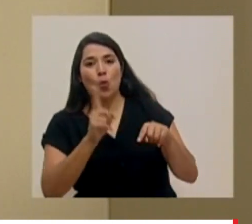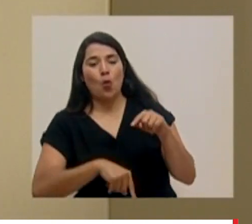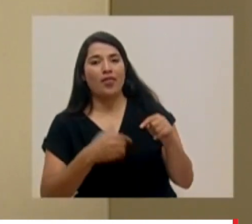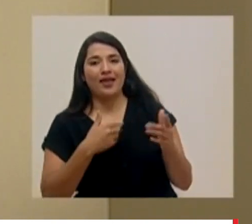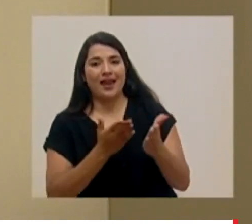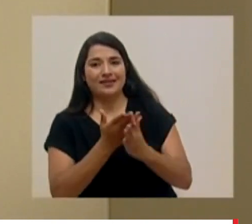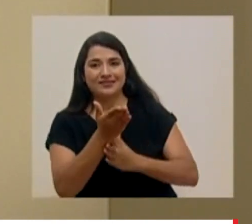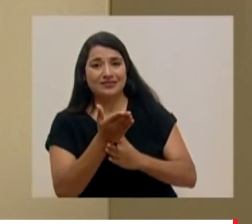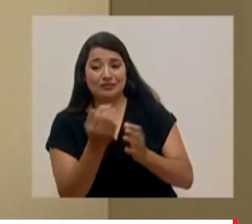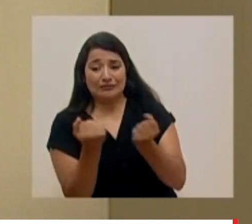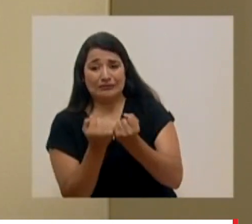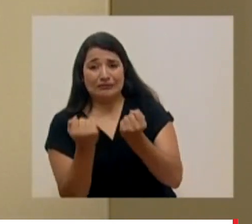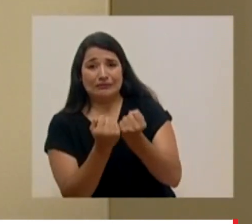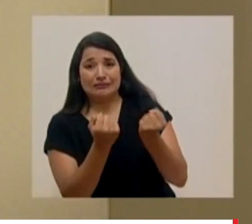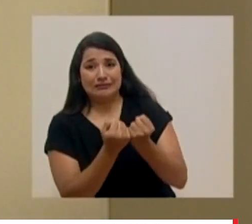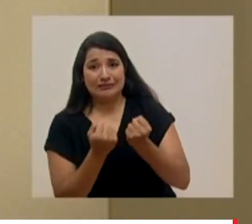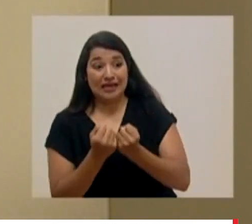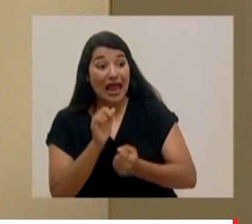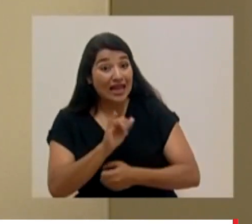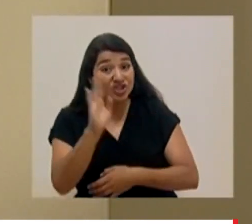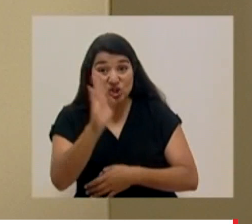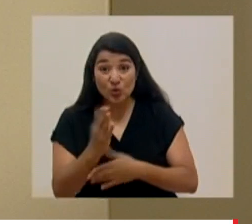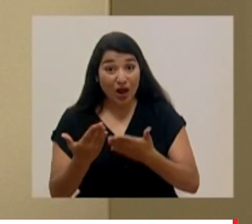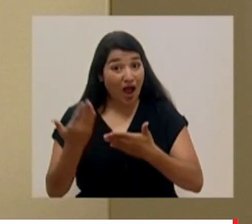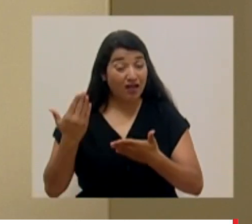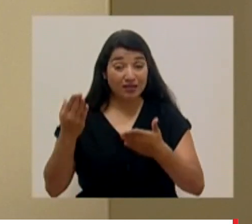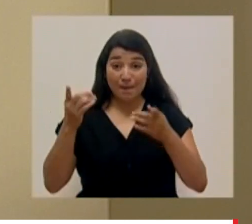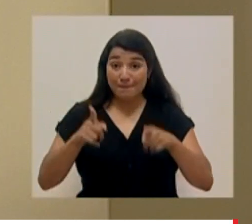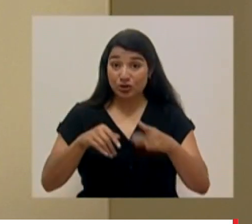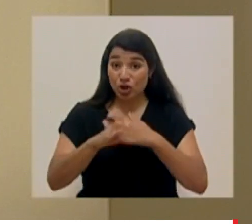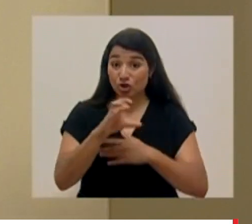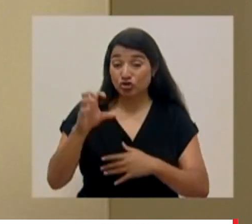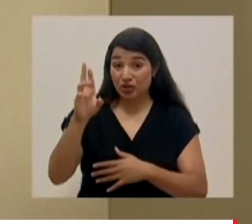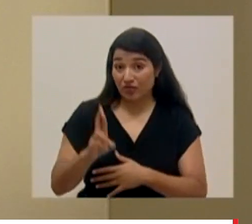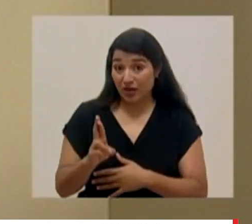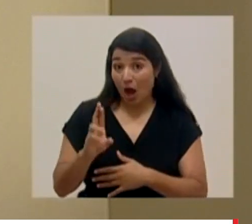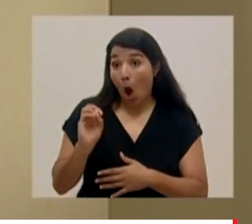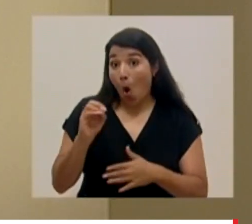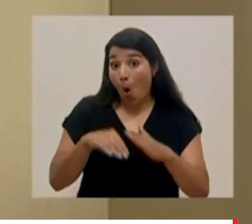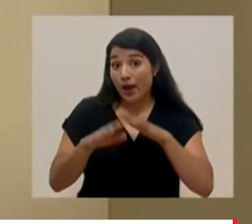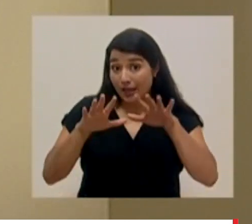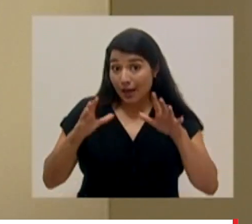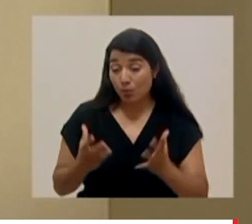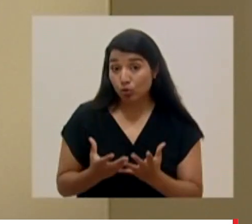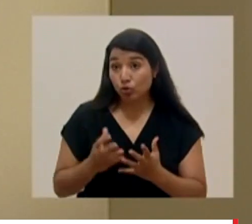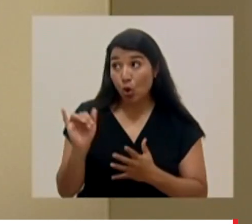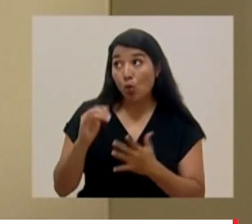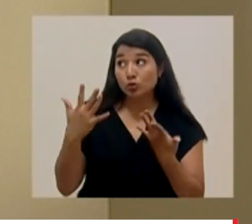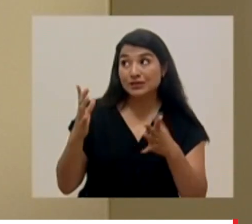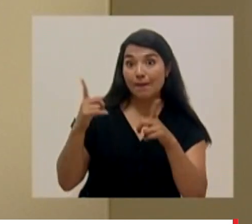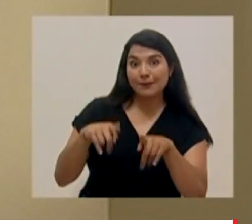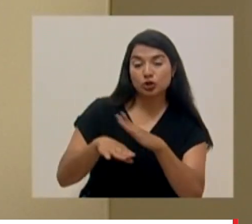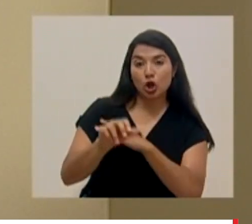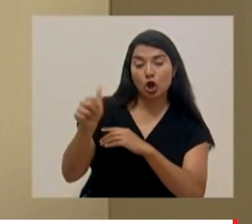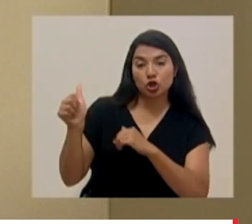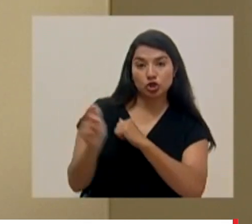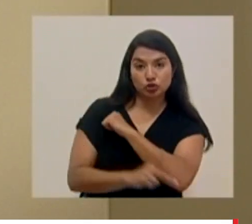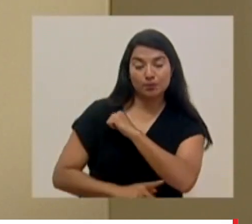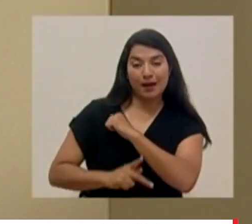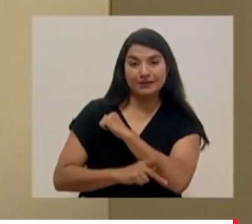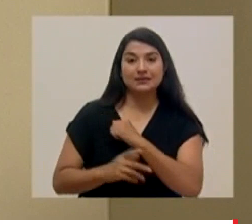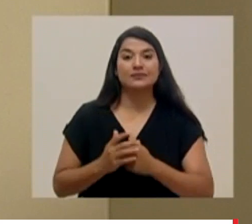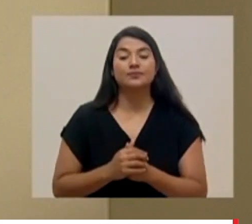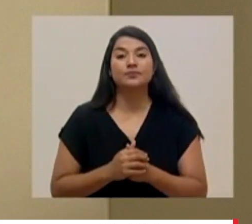sean por otras enfermedades. Eso nunca antes se ha visto en Costa Rica, posiblemente en el mundo, como lo han visto otros países en el mundo.